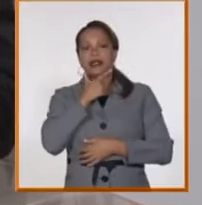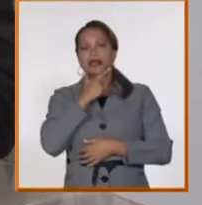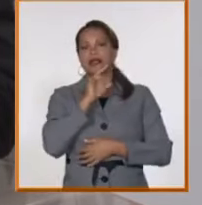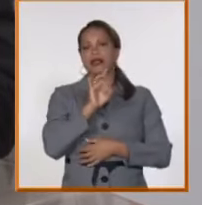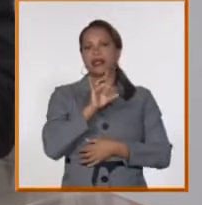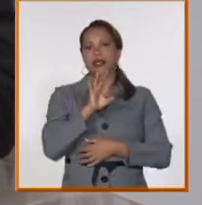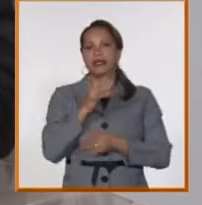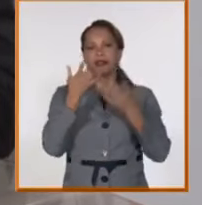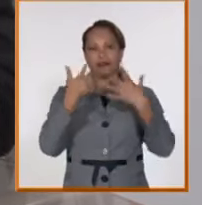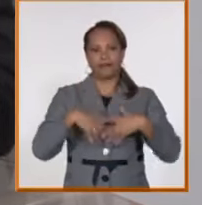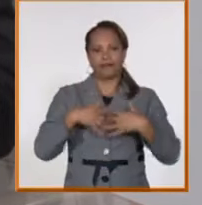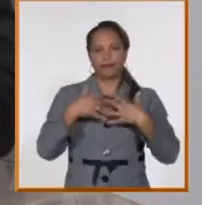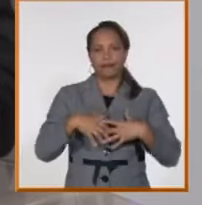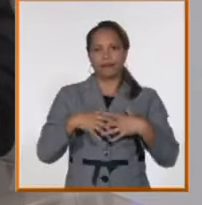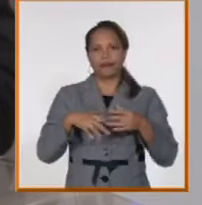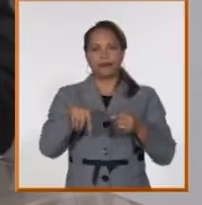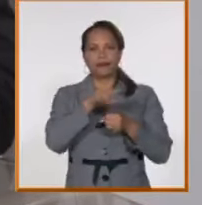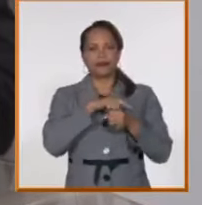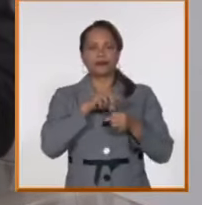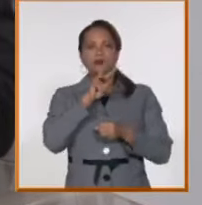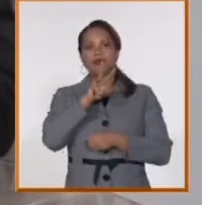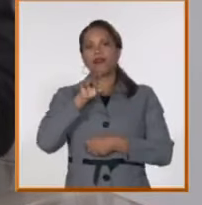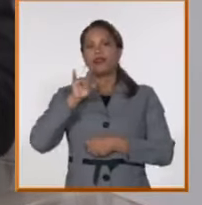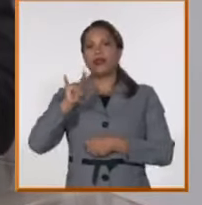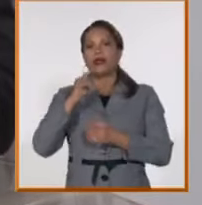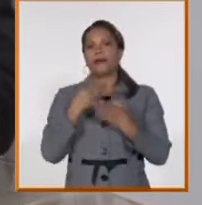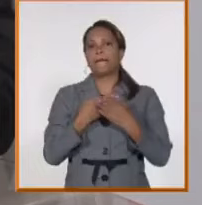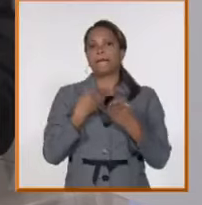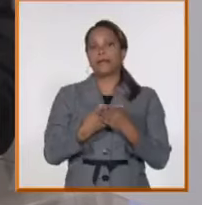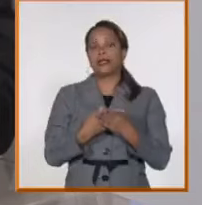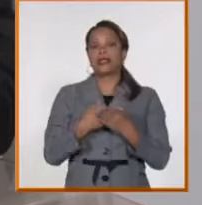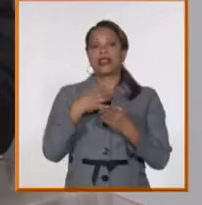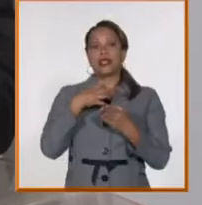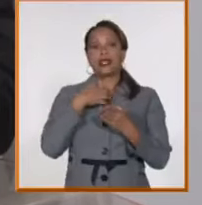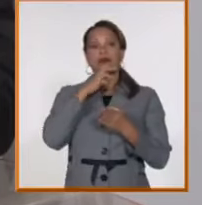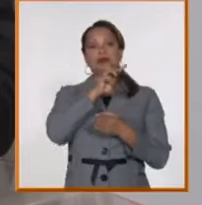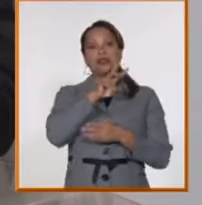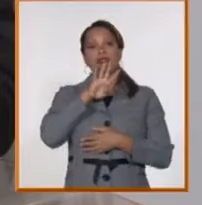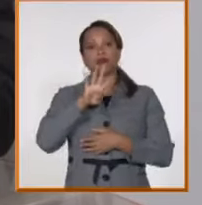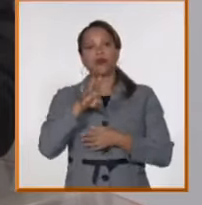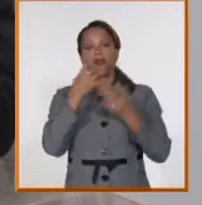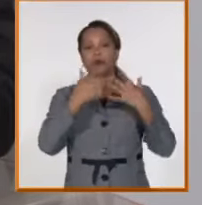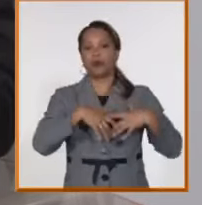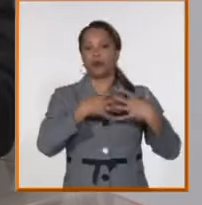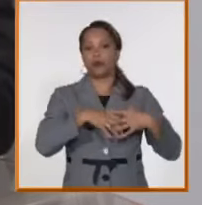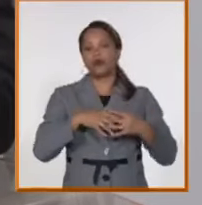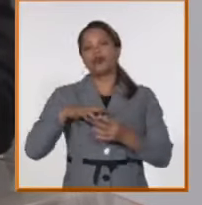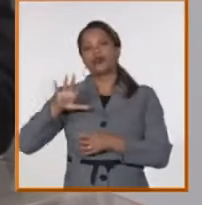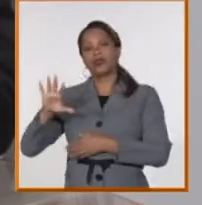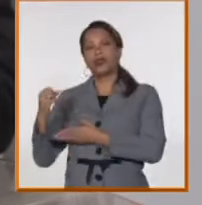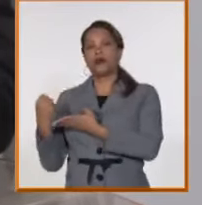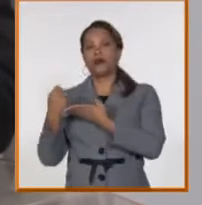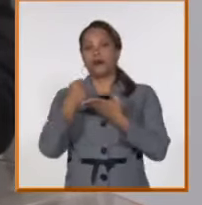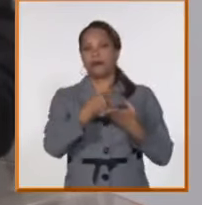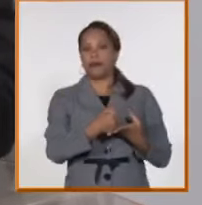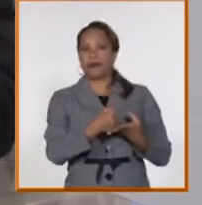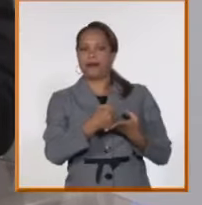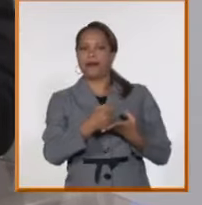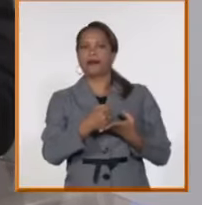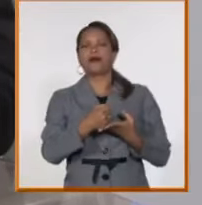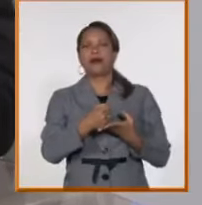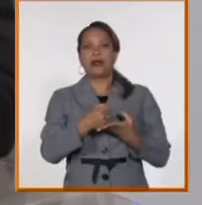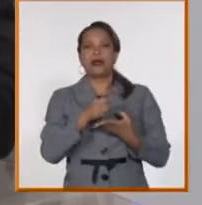que la con dentro de estas 39 empresas tenemos 34 que son productoras y cinco que son de apoyo dentro de la cual está la